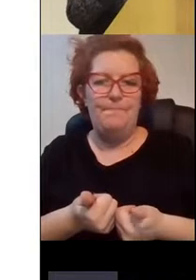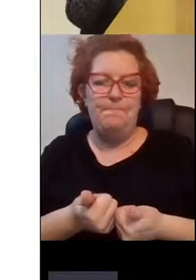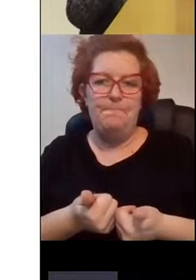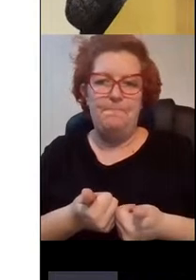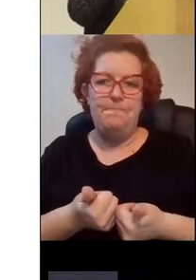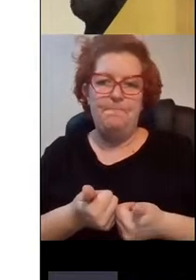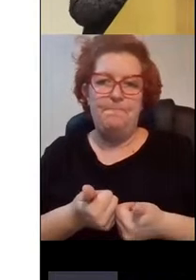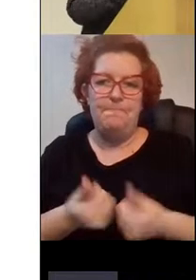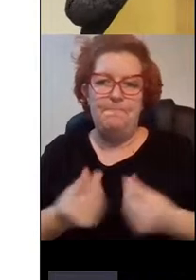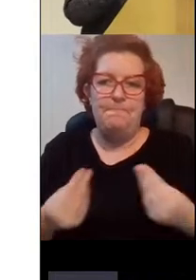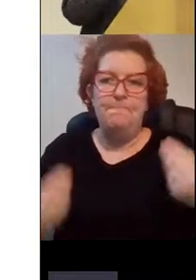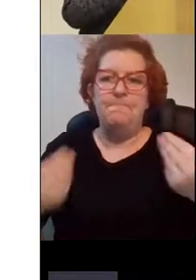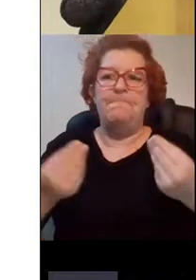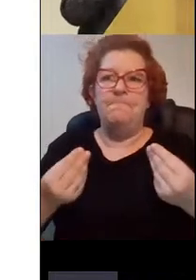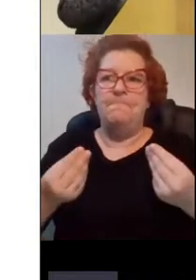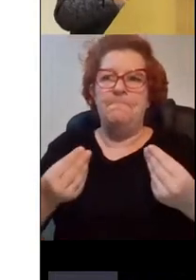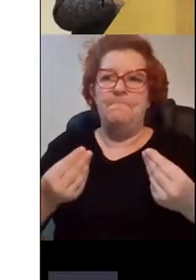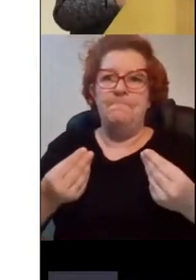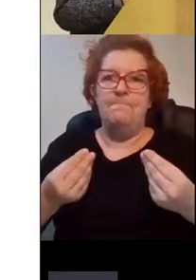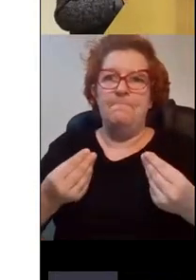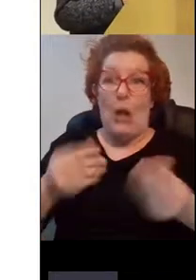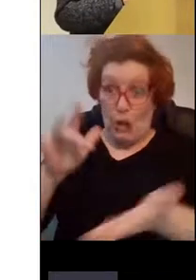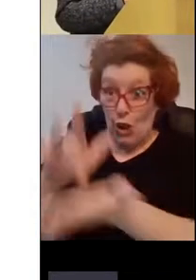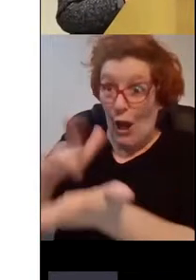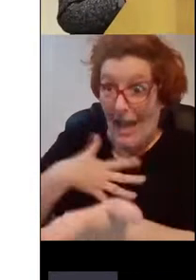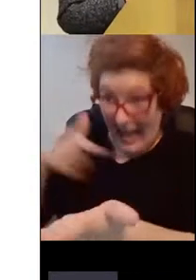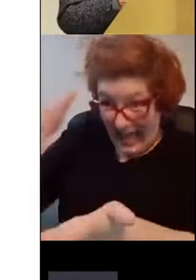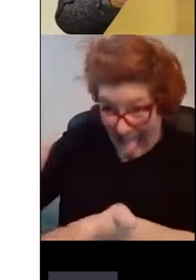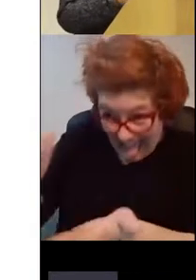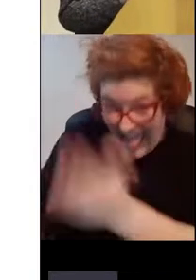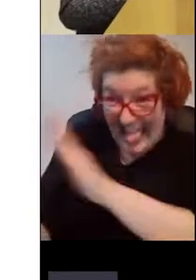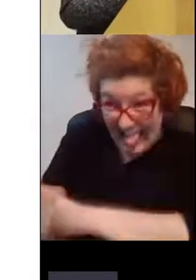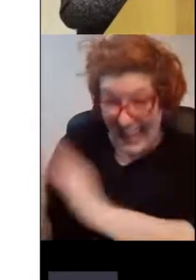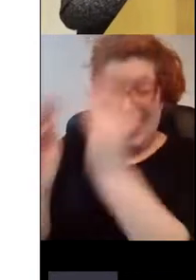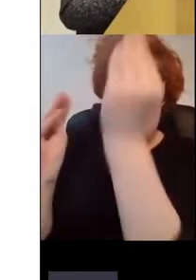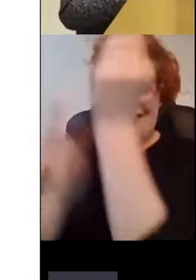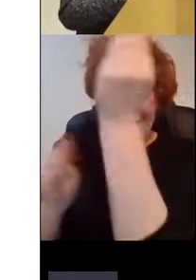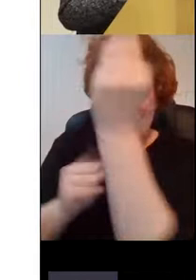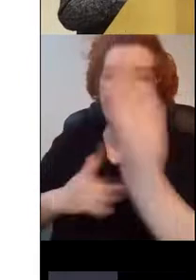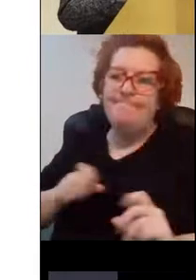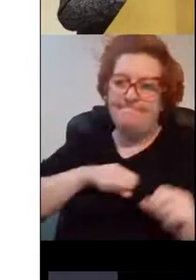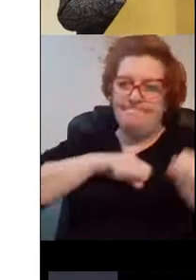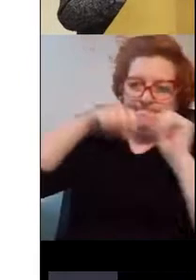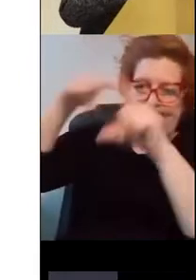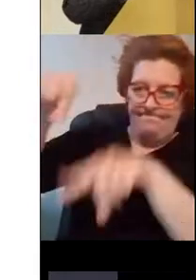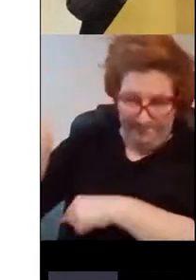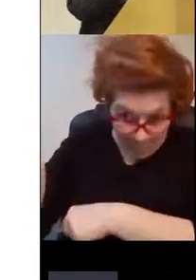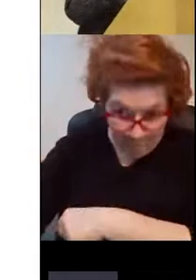nos trasladamos al lugar donde vamos a hacer la intervención escultórica.